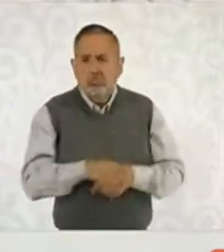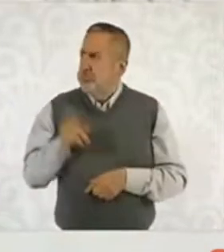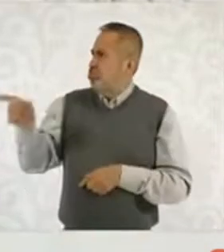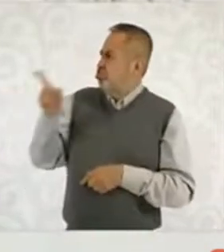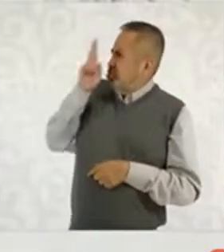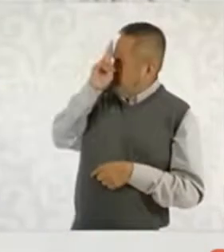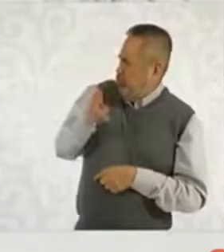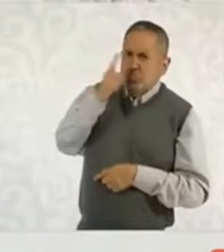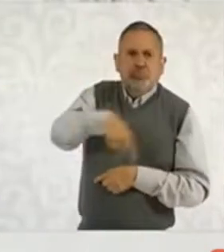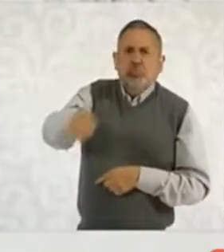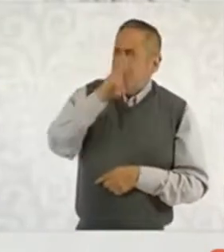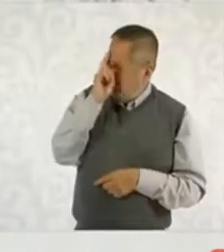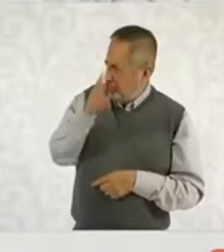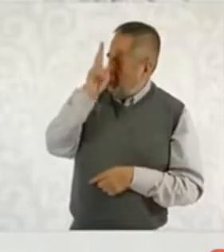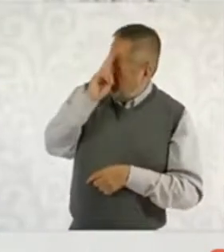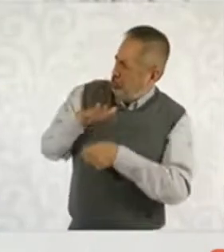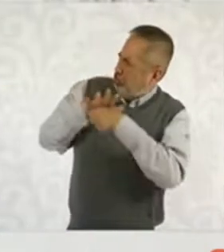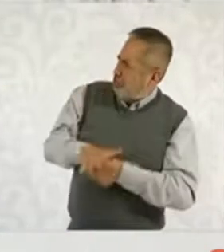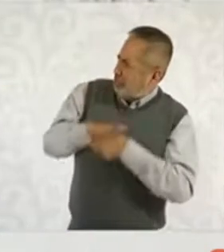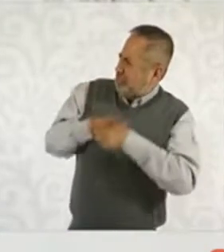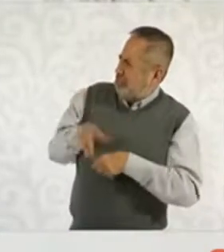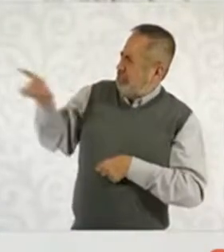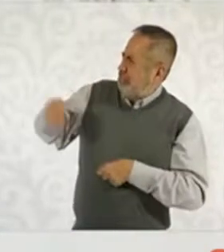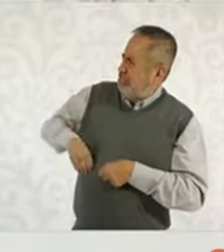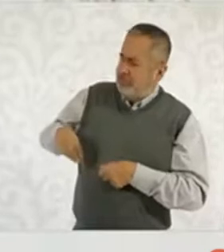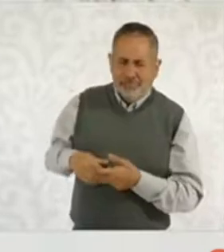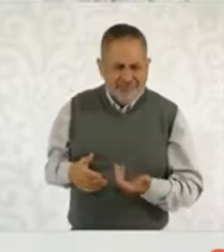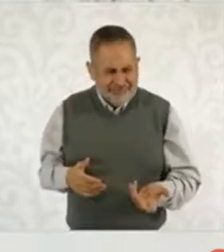Como retaíla, ¿no? Y